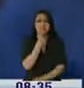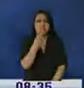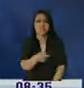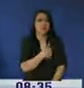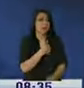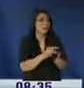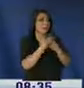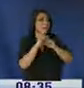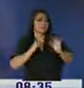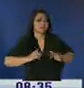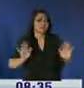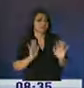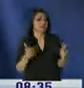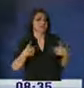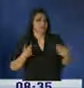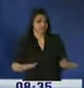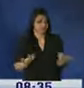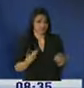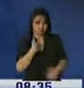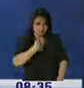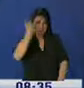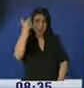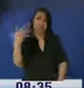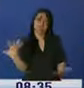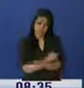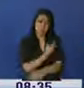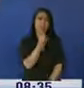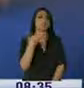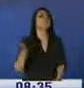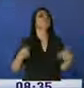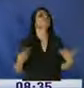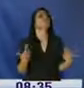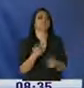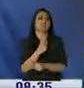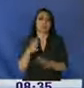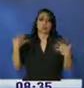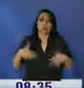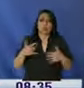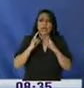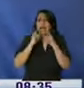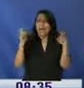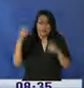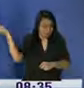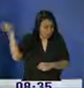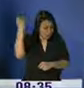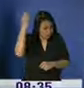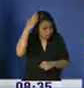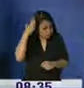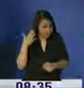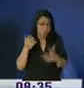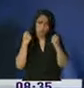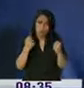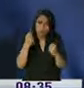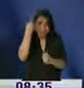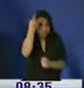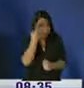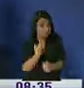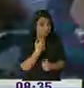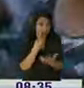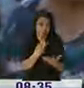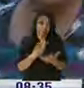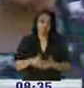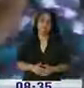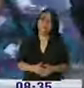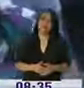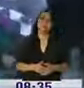no, mátame, llévatela, mátame, pero máteme. Y ahí grita, ay, porque ya los... Estoy roto todito esto. Ante